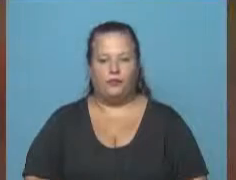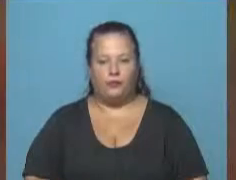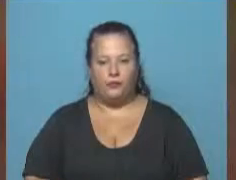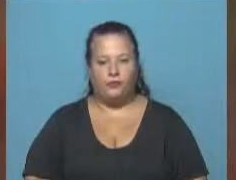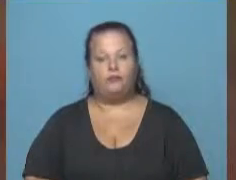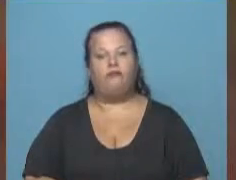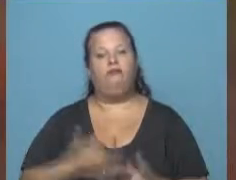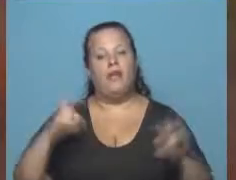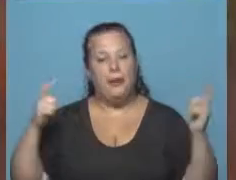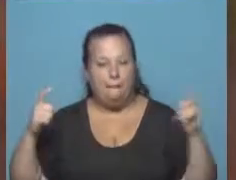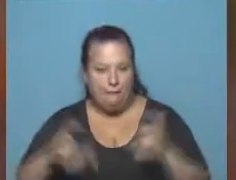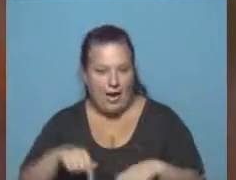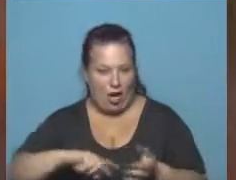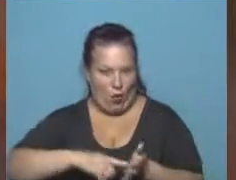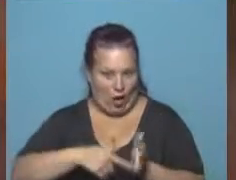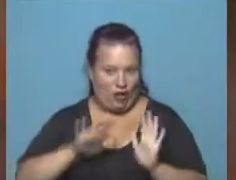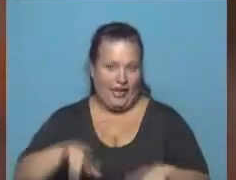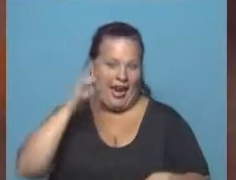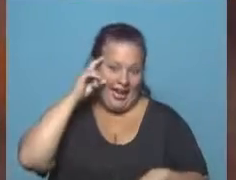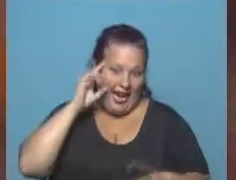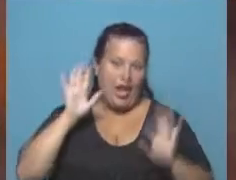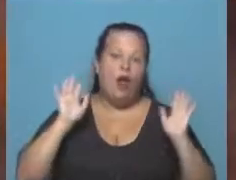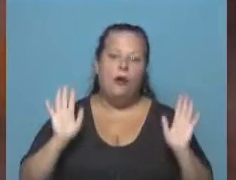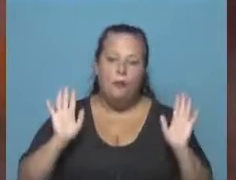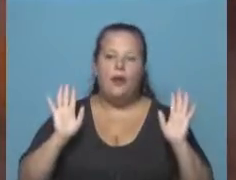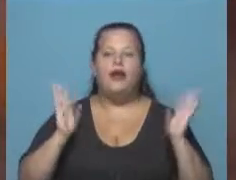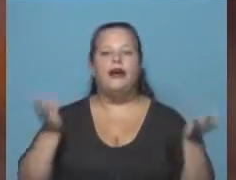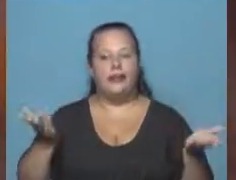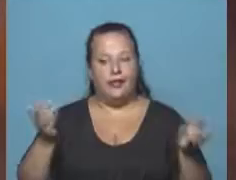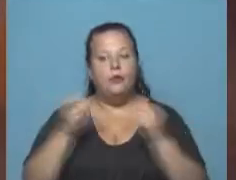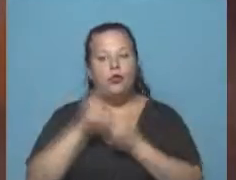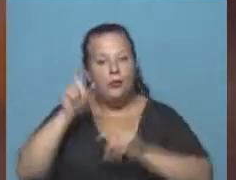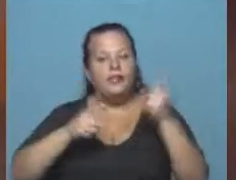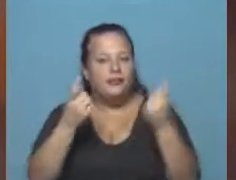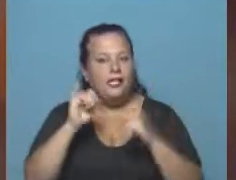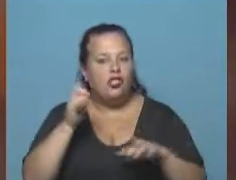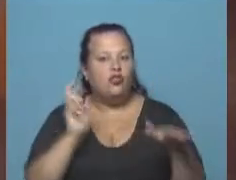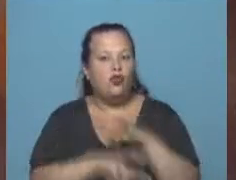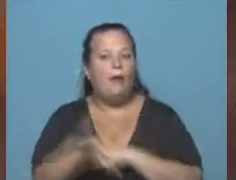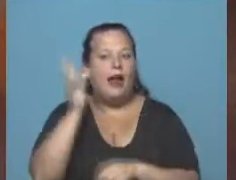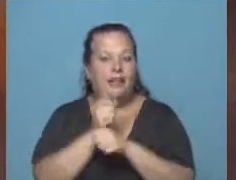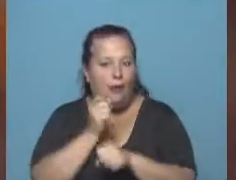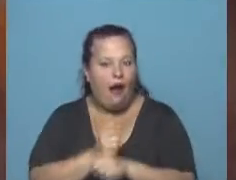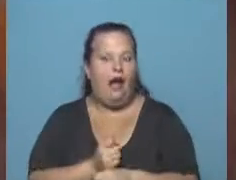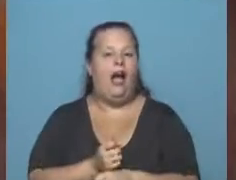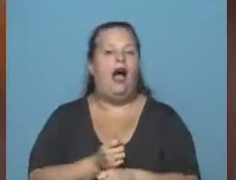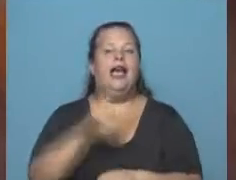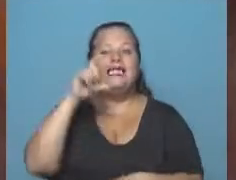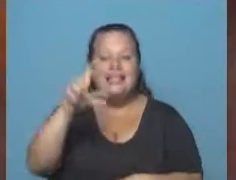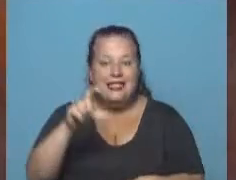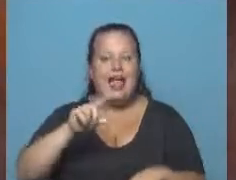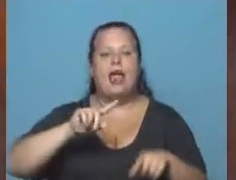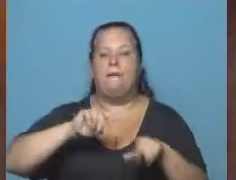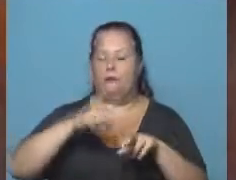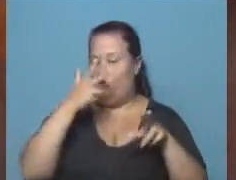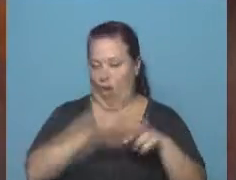somos menos los que quedamos en buenos aires en enero pero hay mucha gente que necesita tomar el subte para ir a trabajar y la niñez está